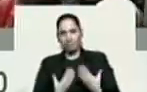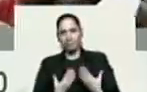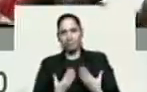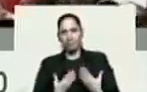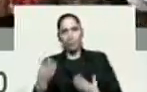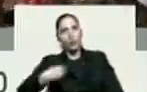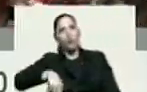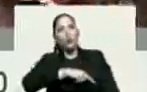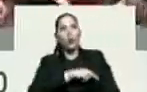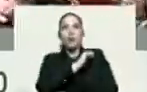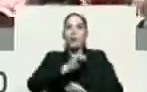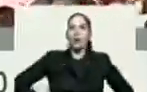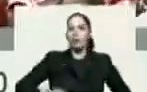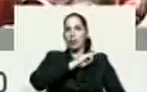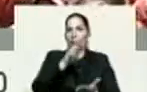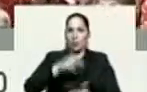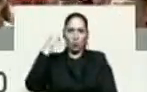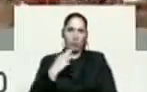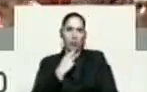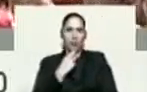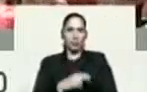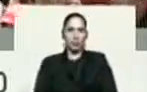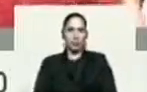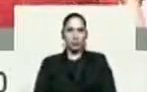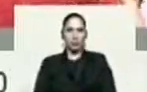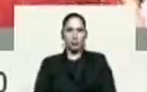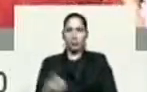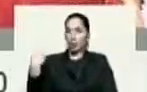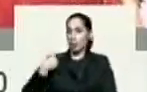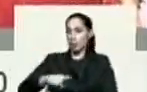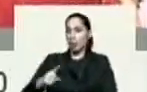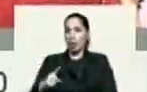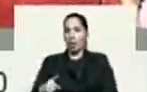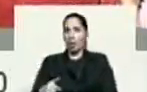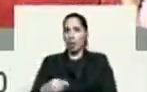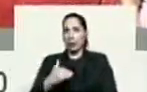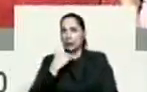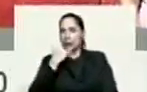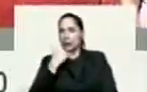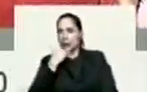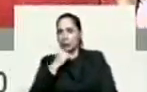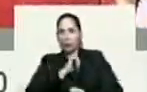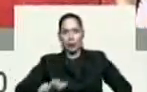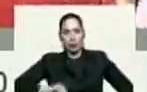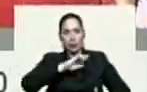Nuestra Fuerza Armada tiene un aproximado, nuestra Fuerza Armada